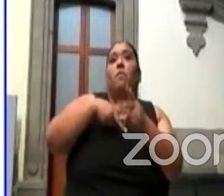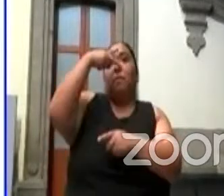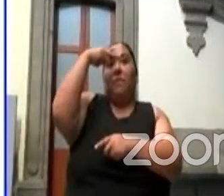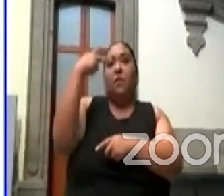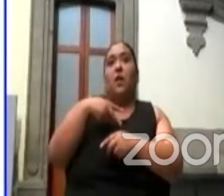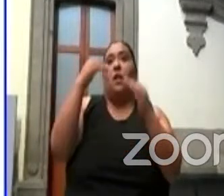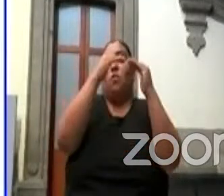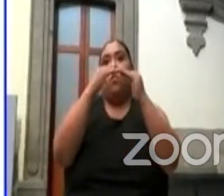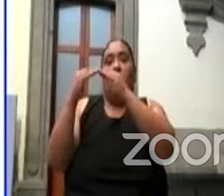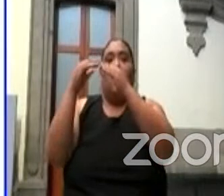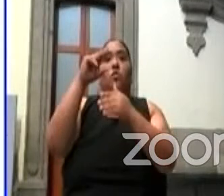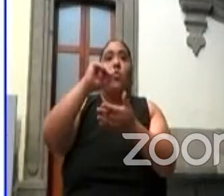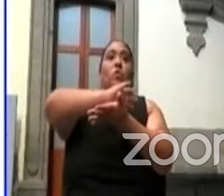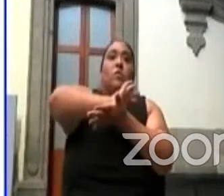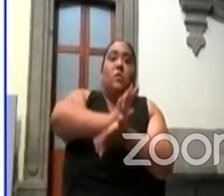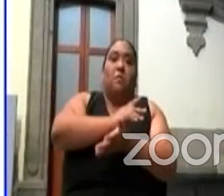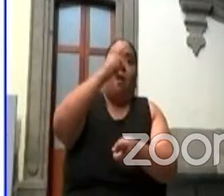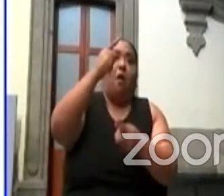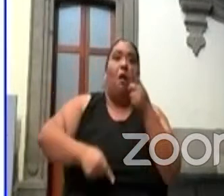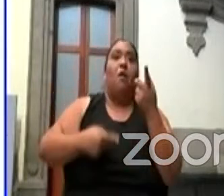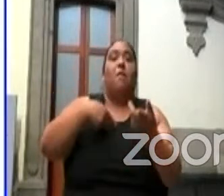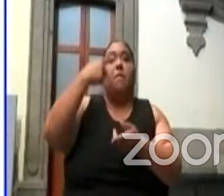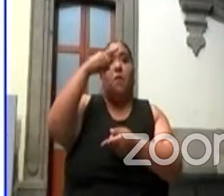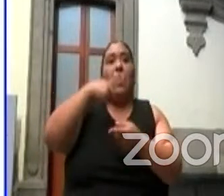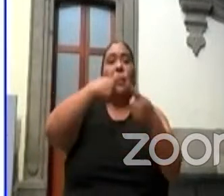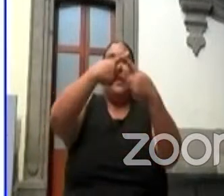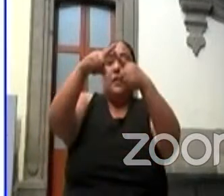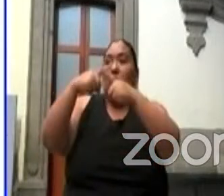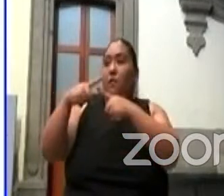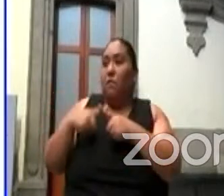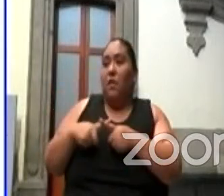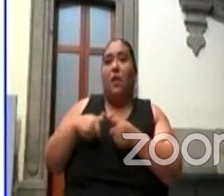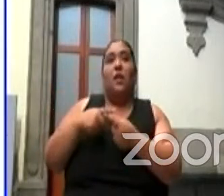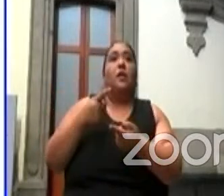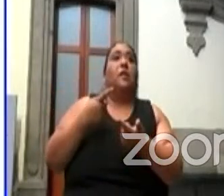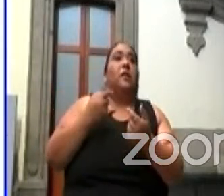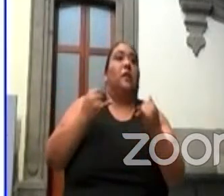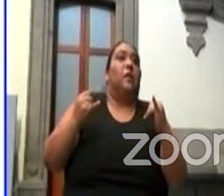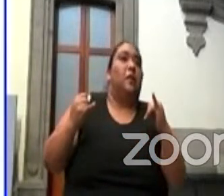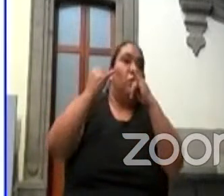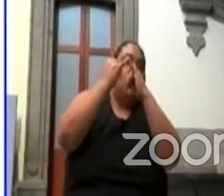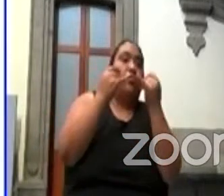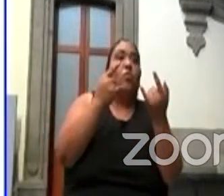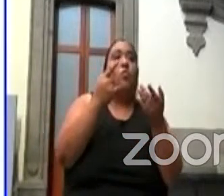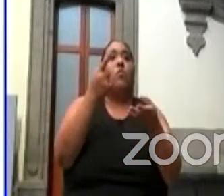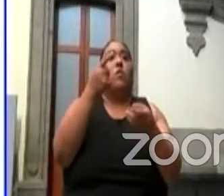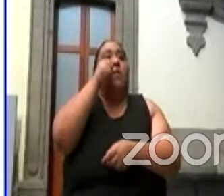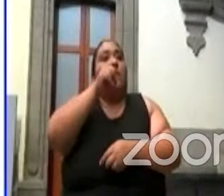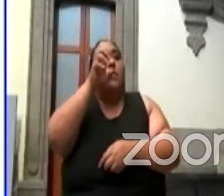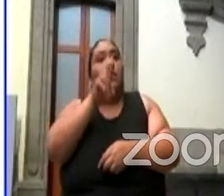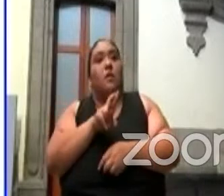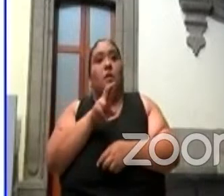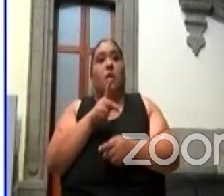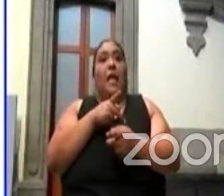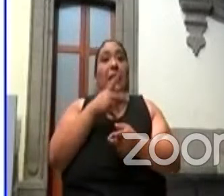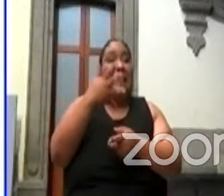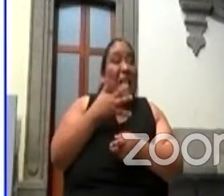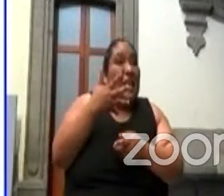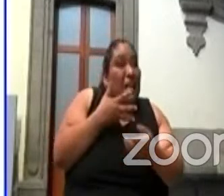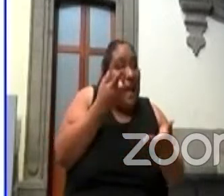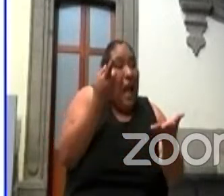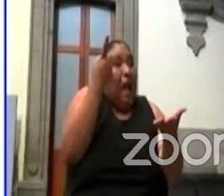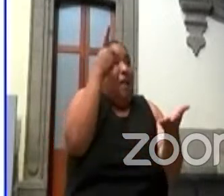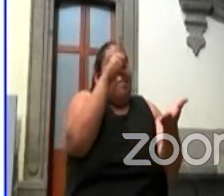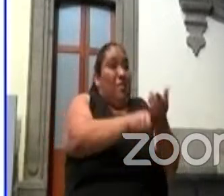discriminación para que las diferentes dependencias, secretarías tengan en su plantilla laboral